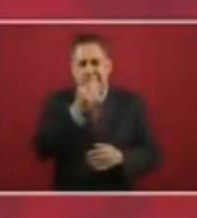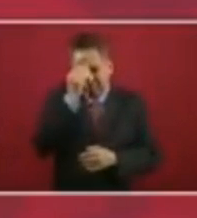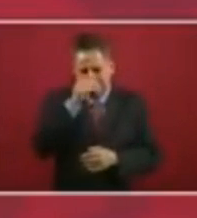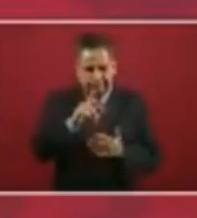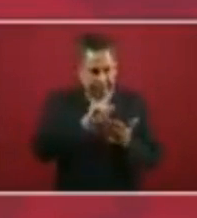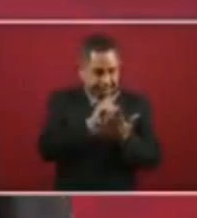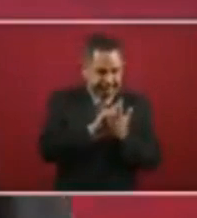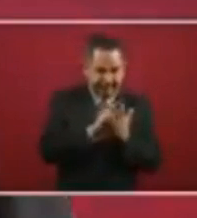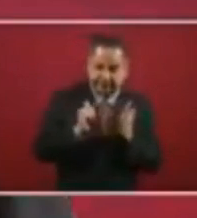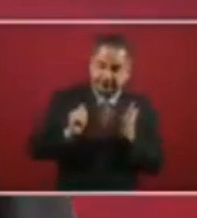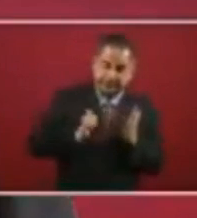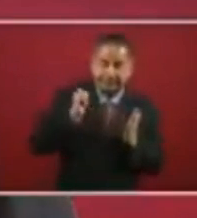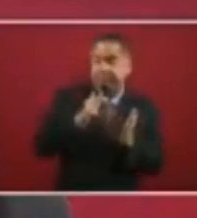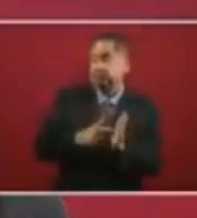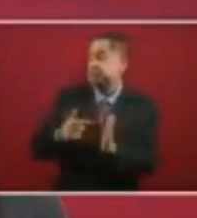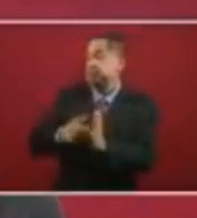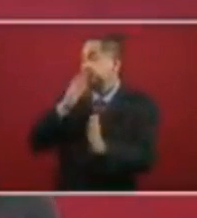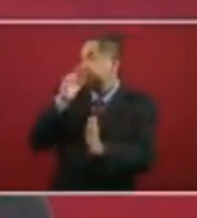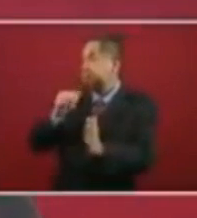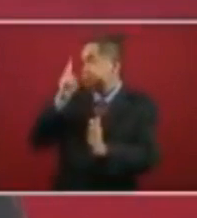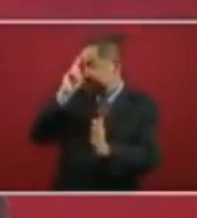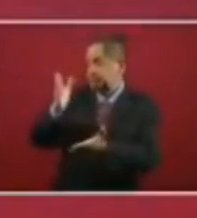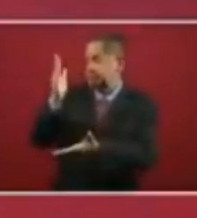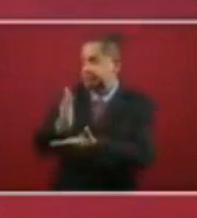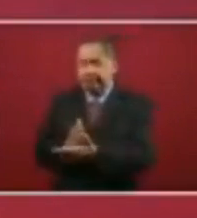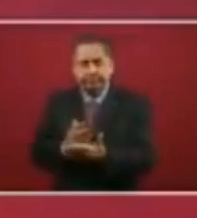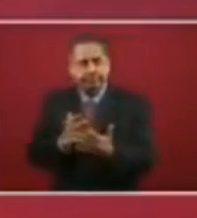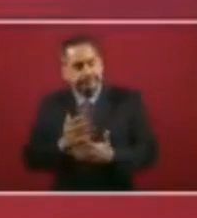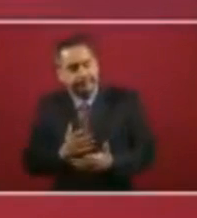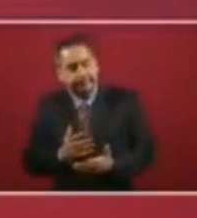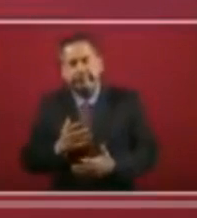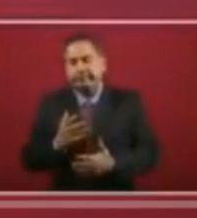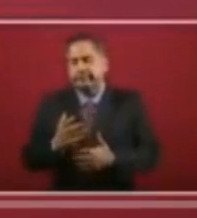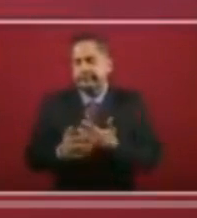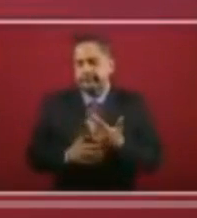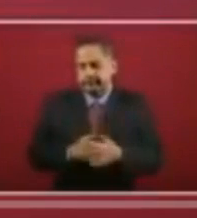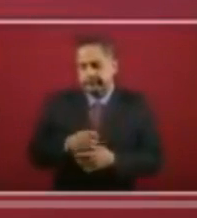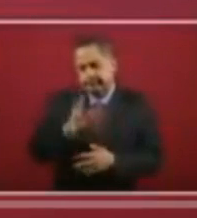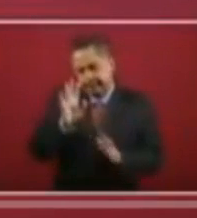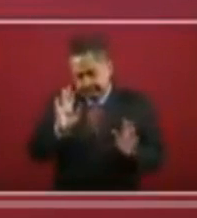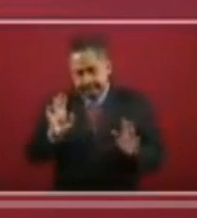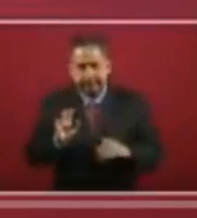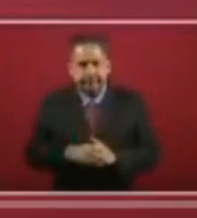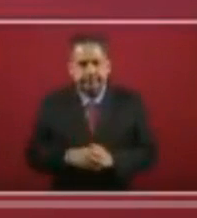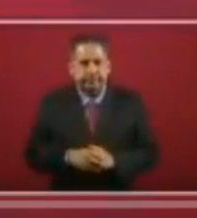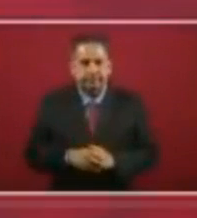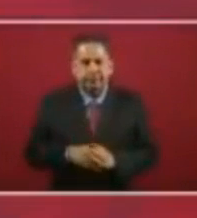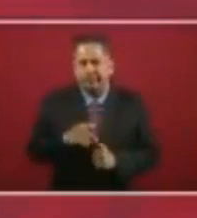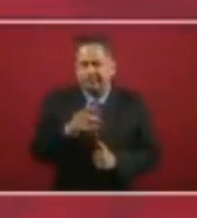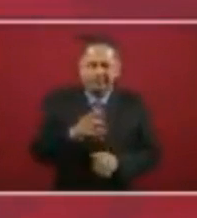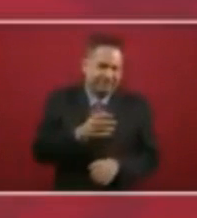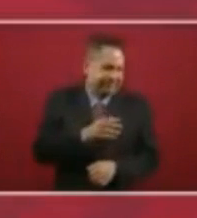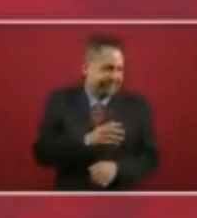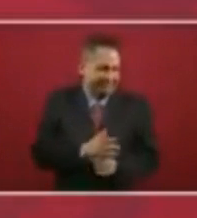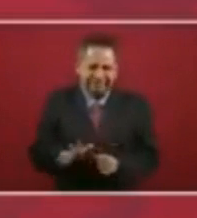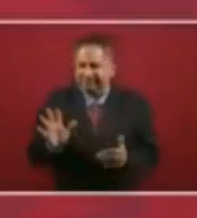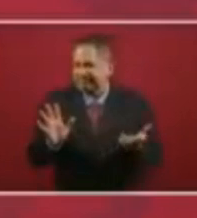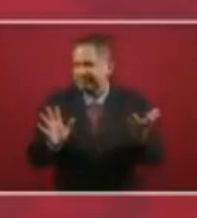legal, para que no se vaya a malinterpretar. Pero es increíble.